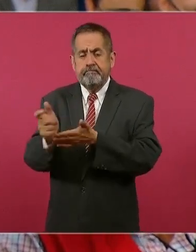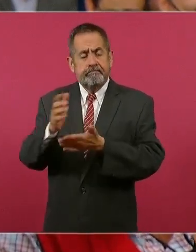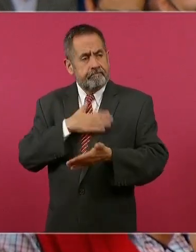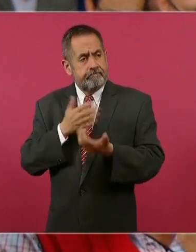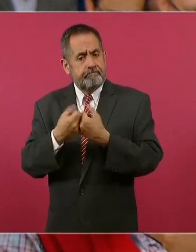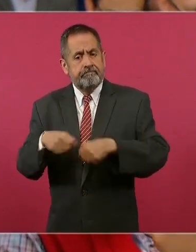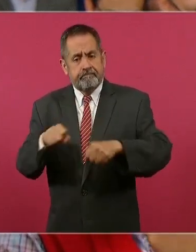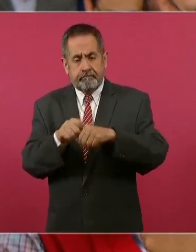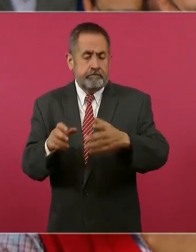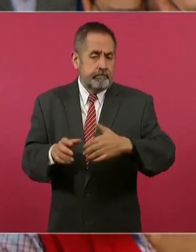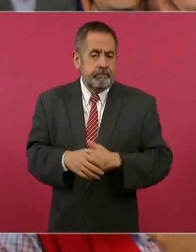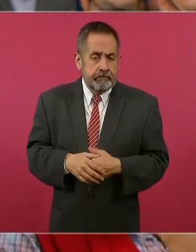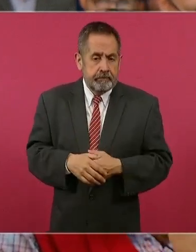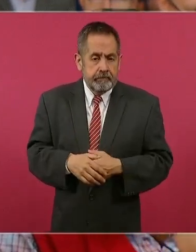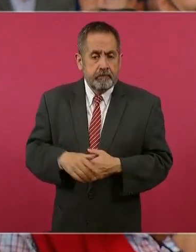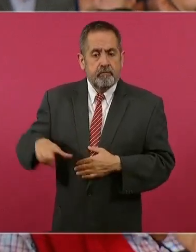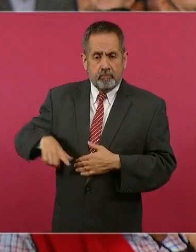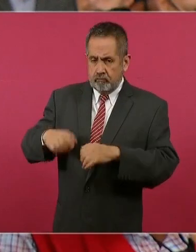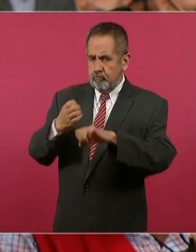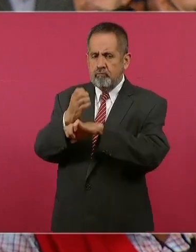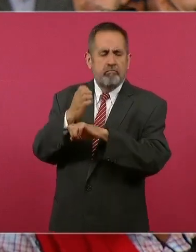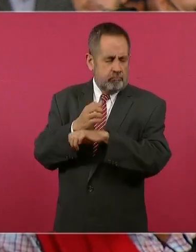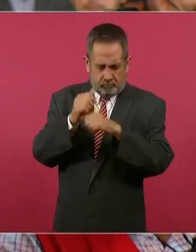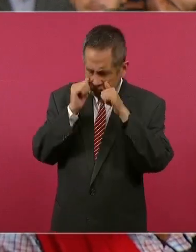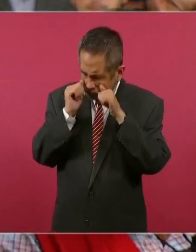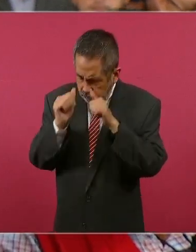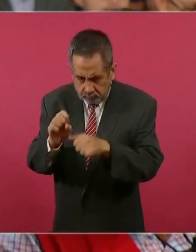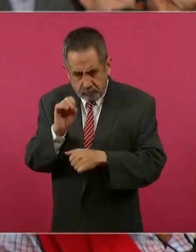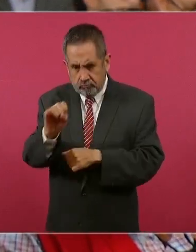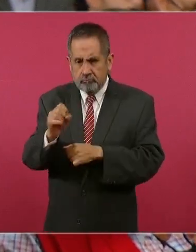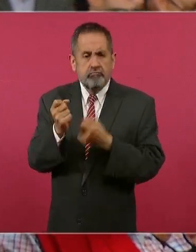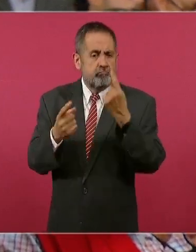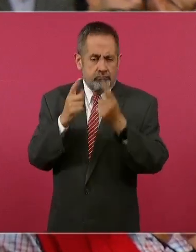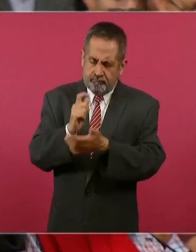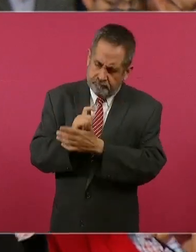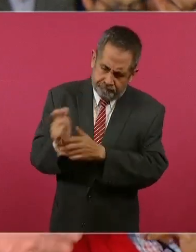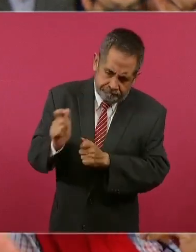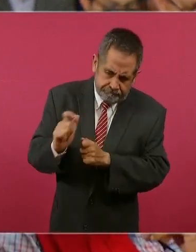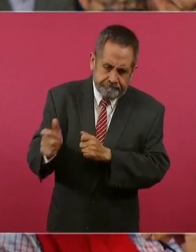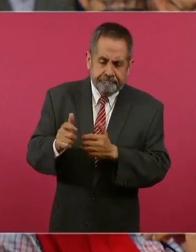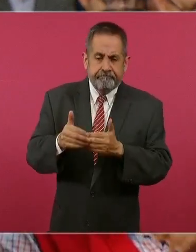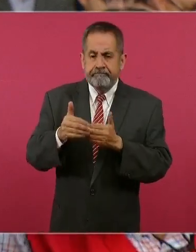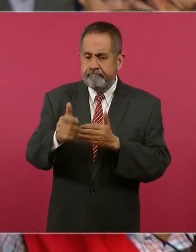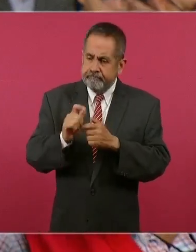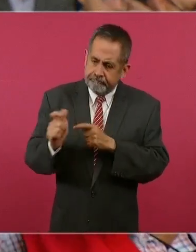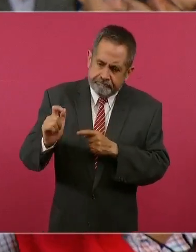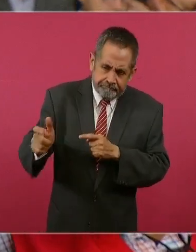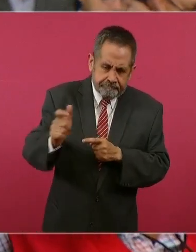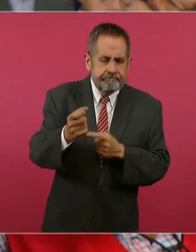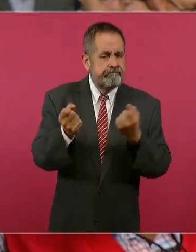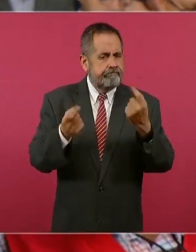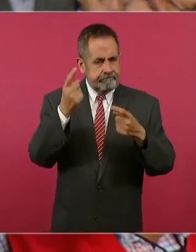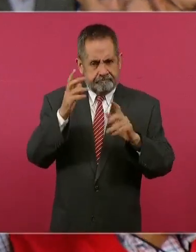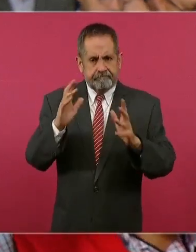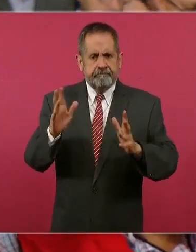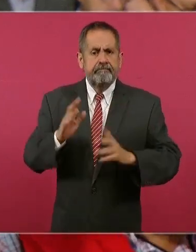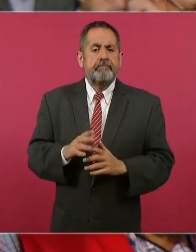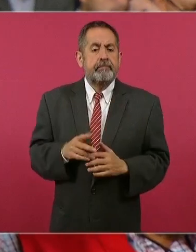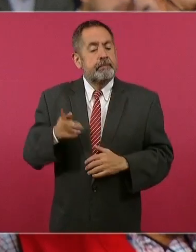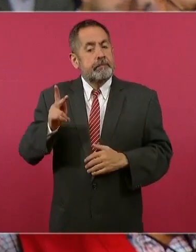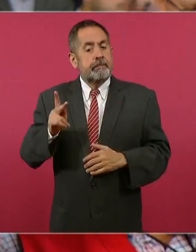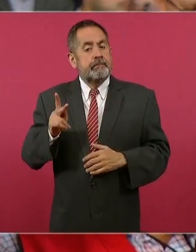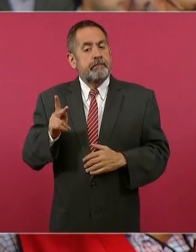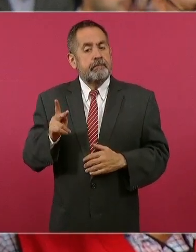seguros? La disposición del gobierno estatal es plena, se han pagado algunos casos, se han ido adelantando pagos parciales algunos casos,